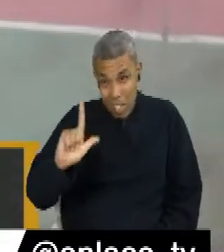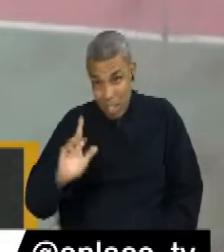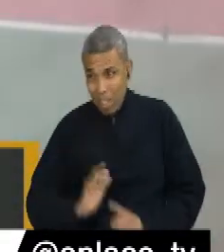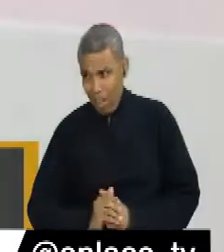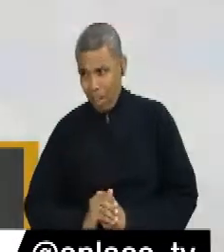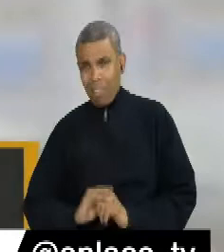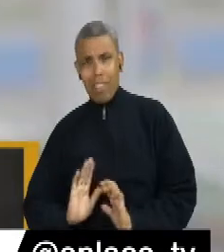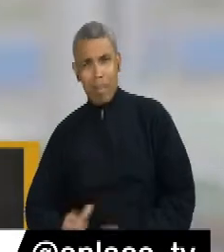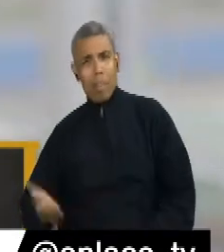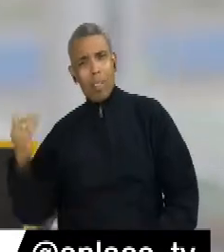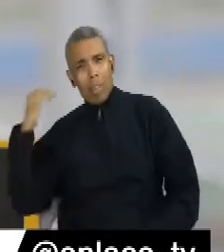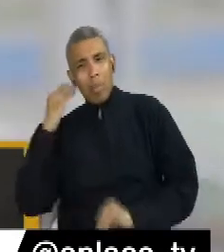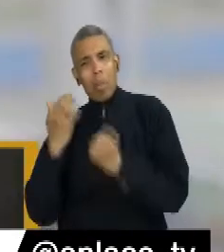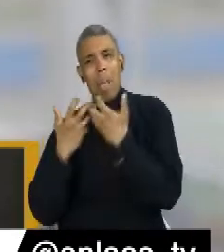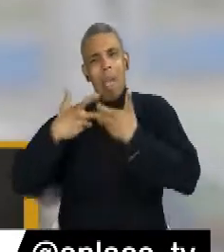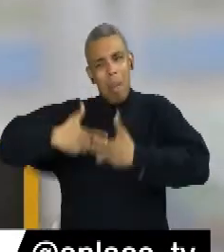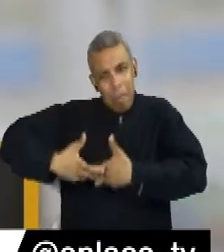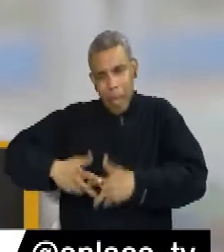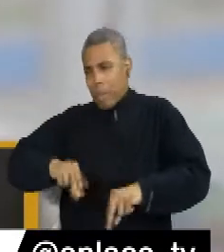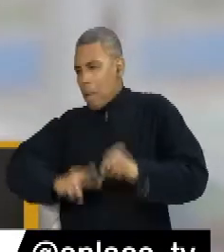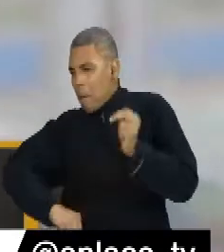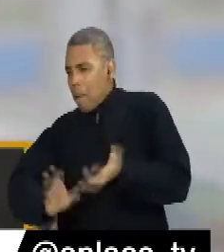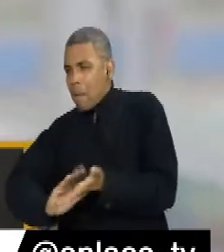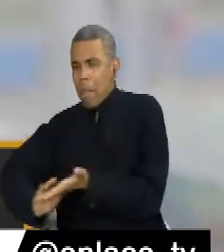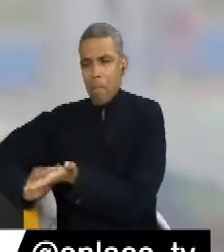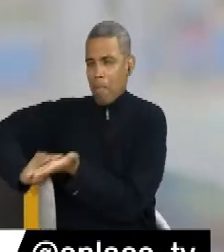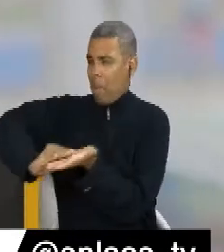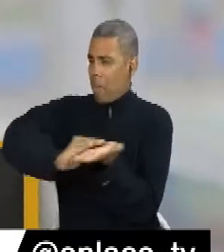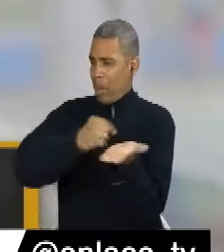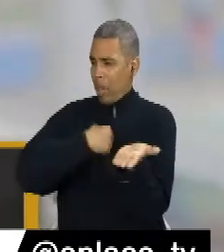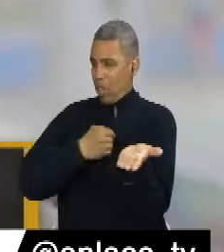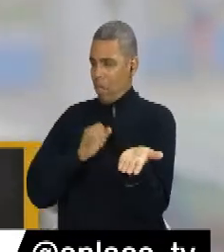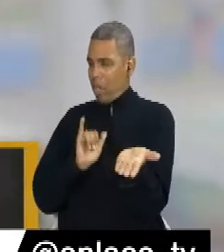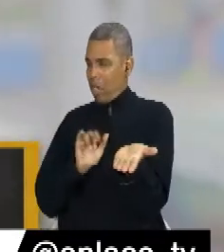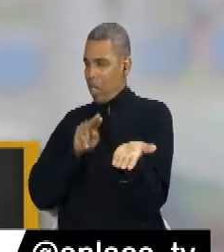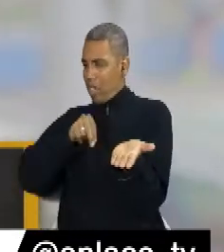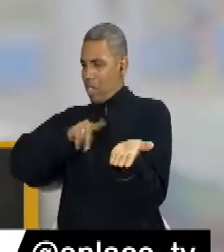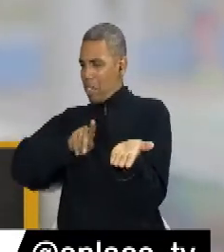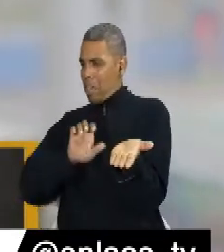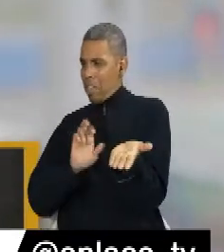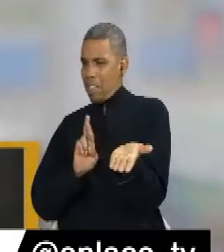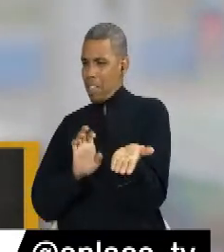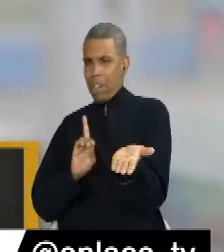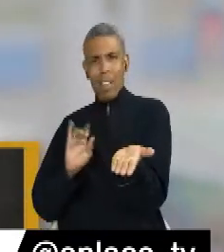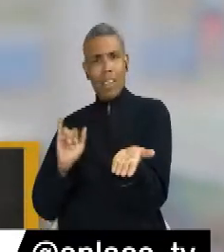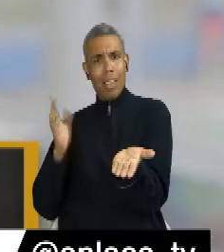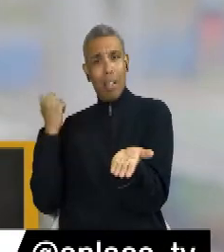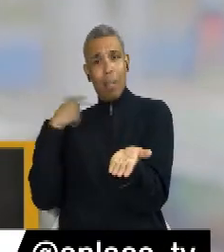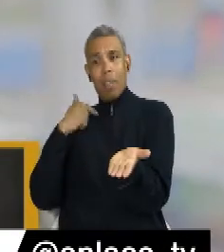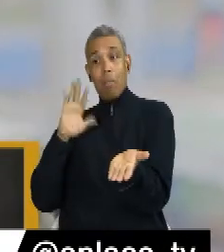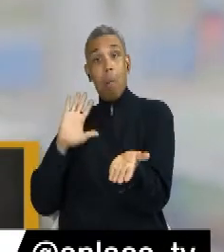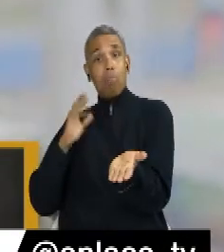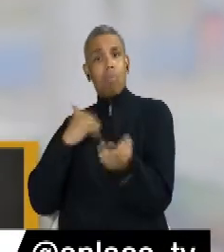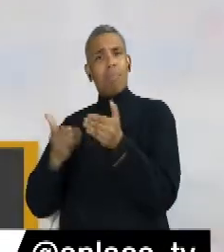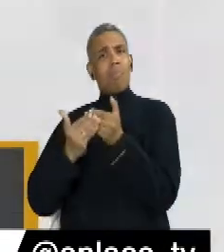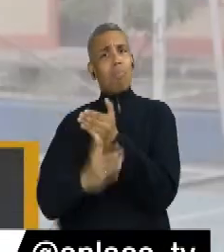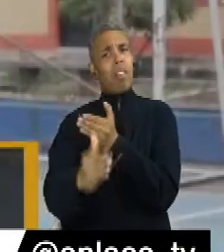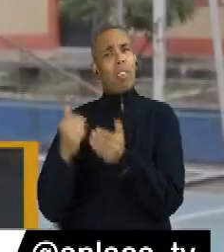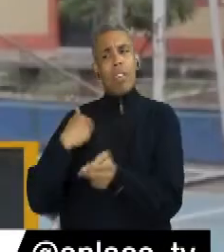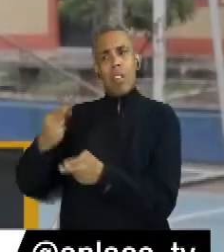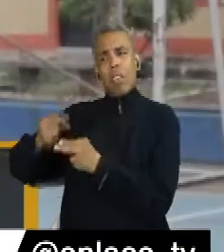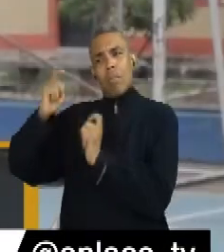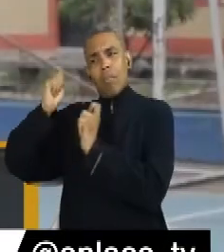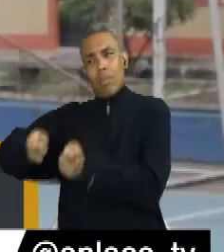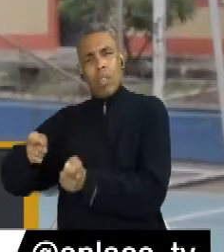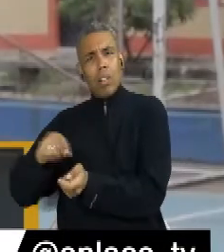gente aquí en Barranca Bermeja que conoce la cancha, la polideportiva del barrio Inscredial, Gonzalo Jiménez de Quesada, como